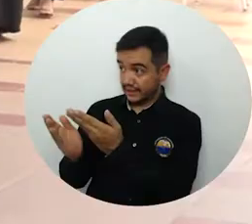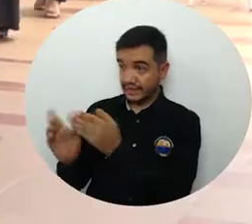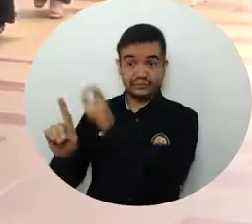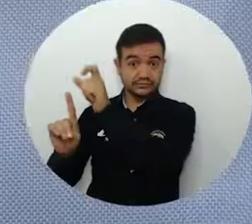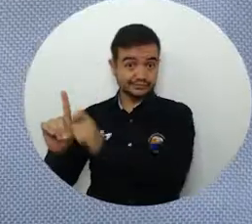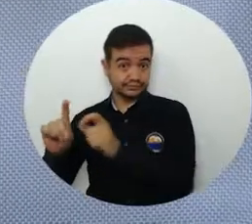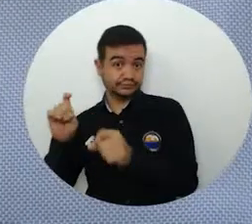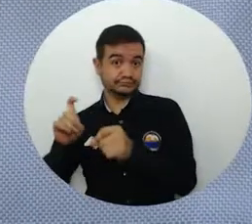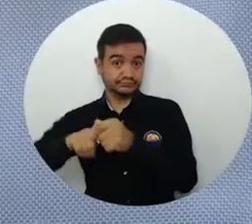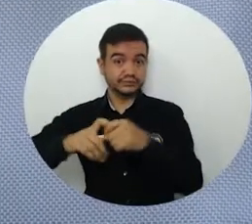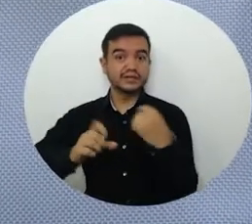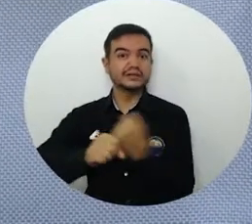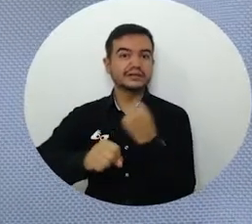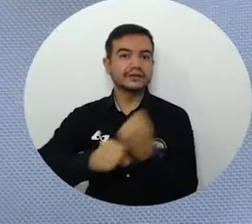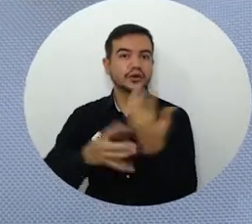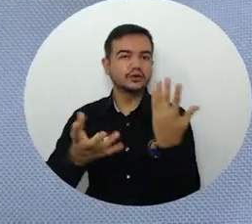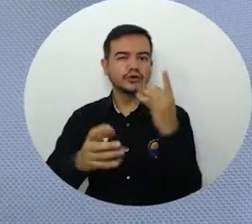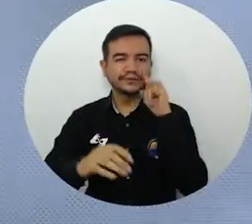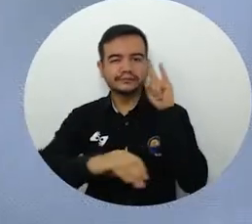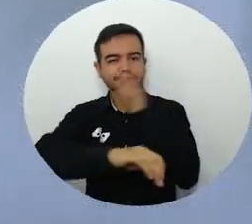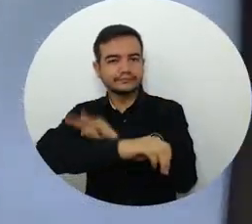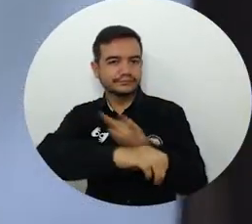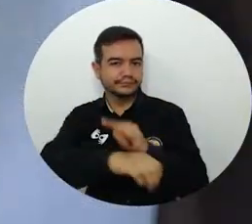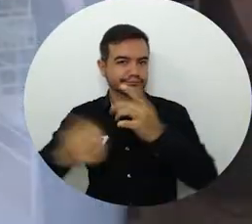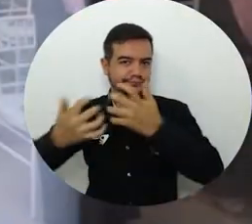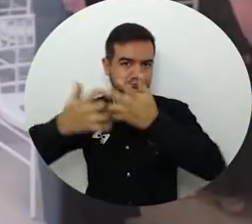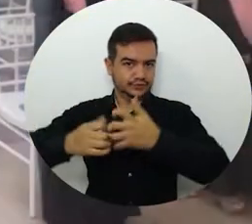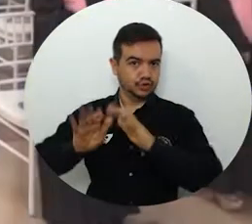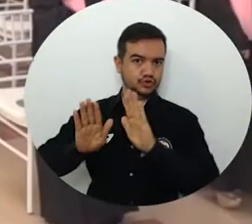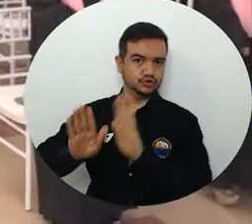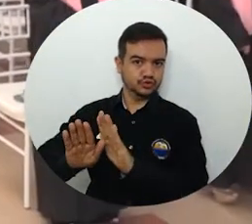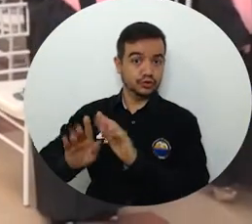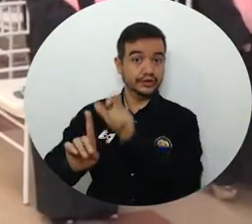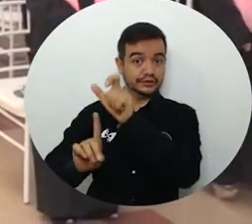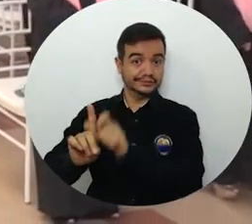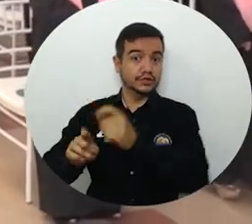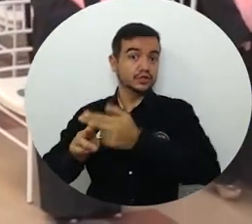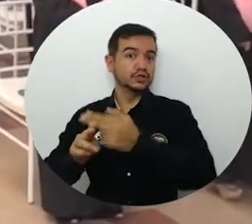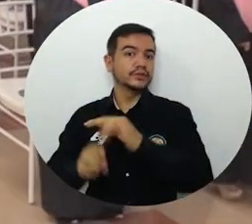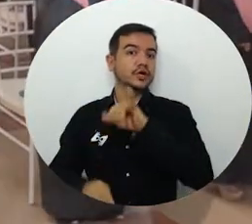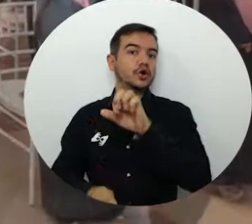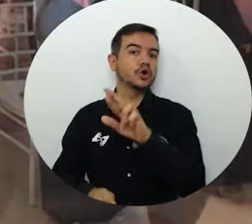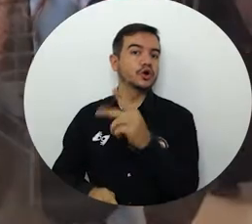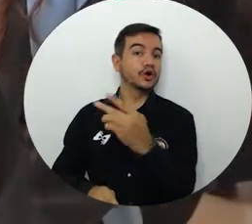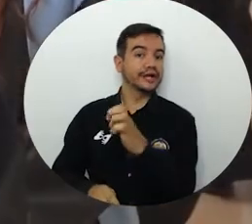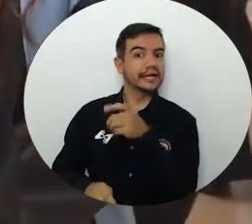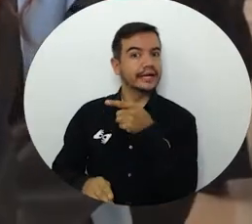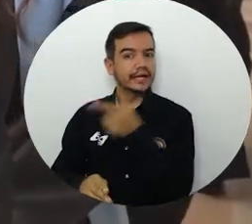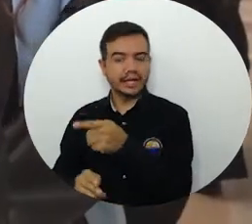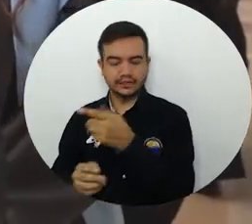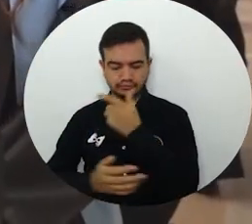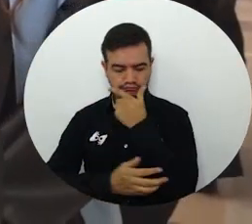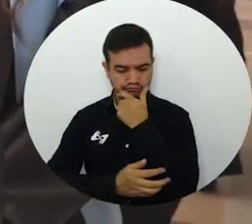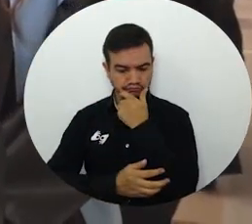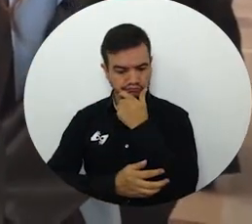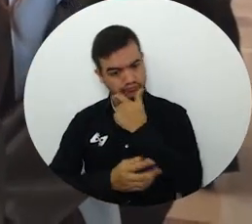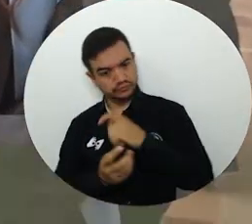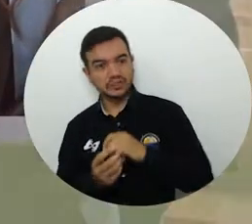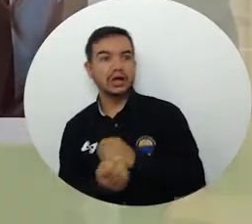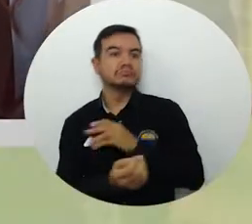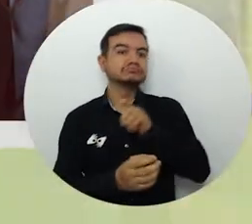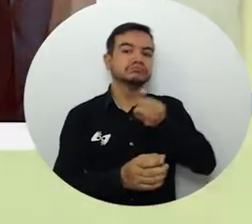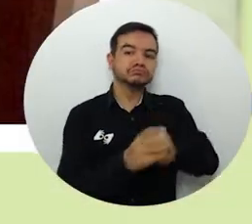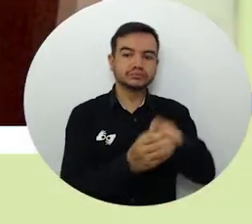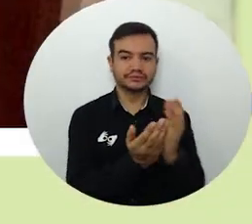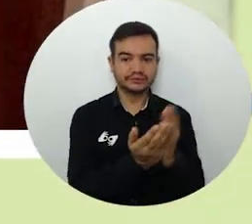Mientras cumplía labores como guardia en una empresa de seguridad privada, Jorge Padilla Torres decidió abrirse camino a la educación. Pasó de